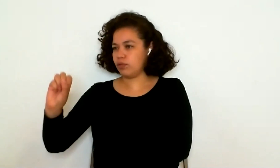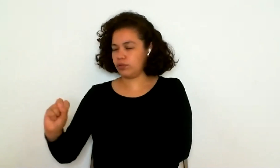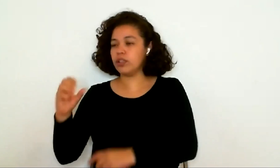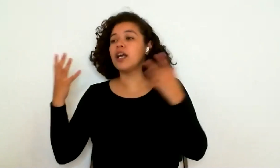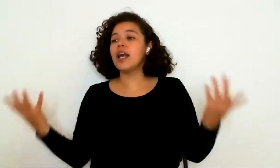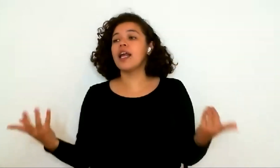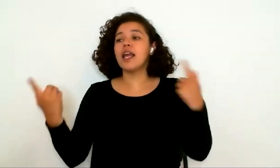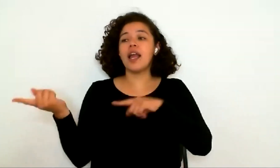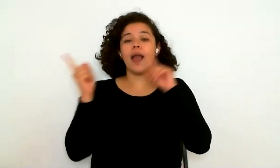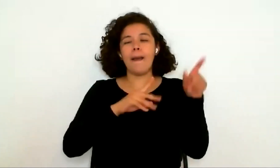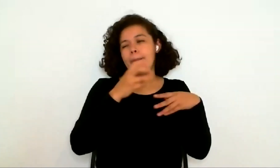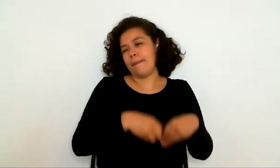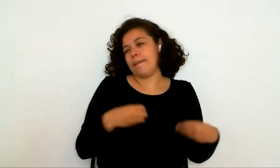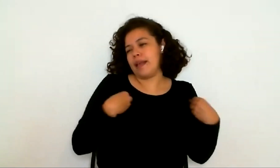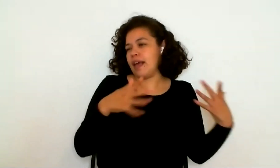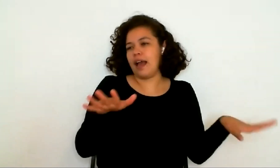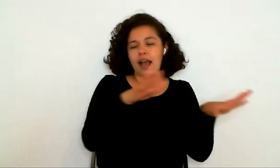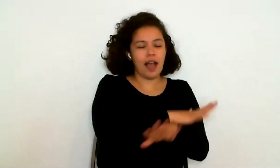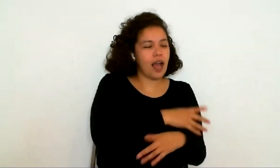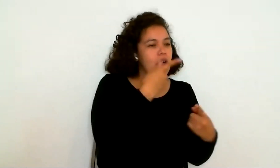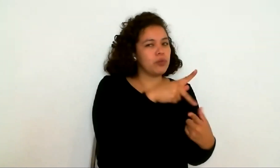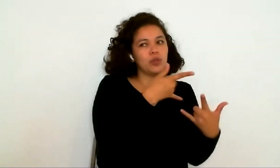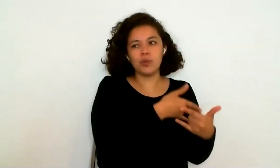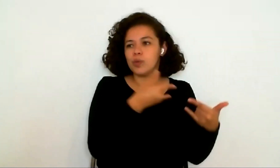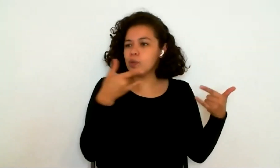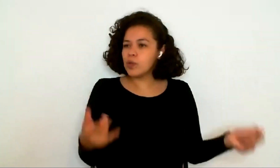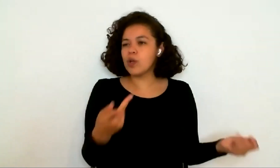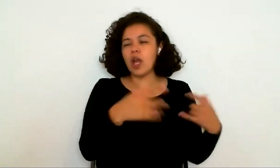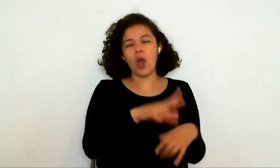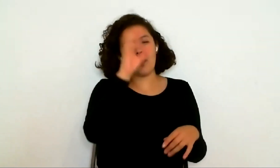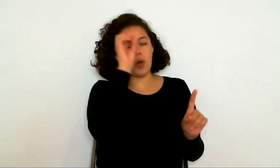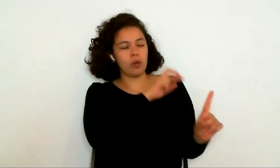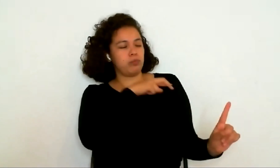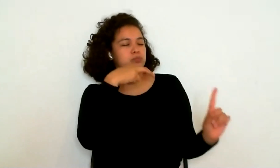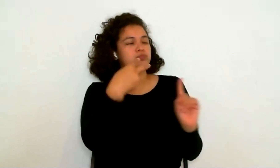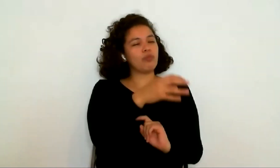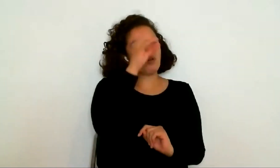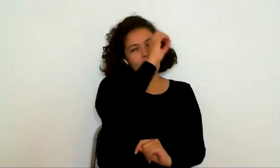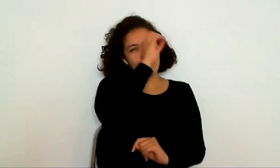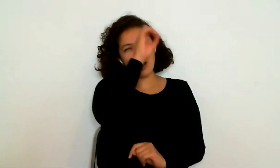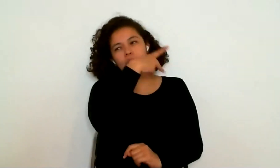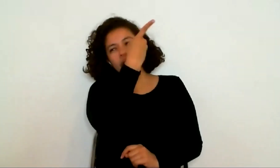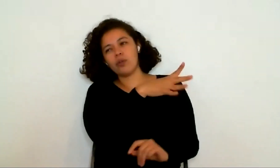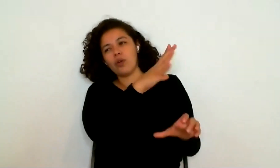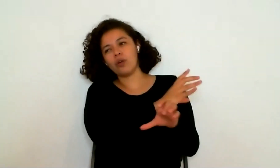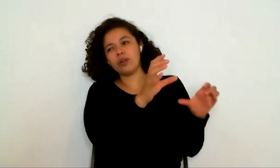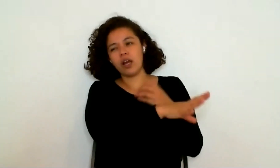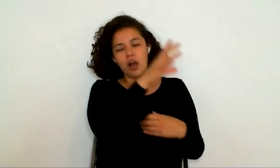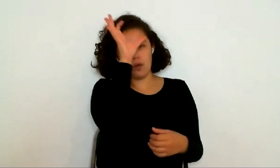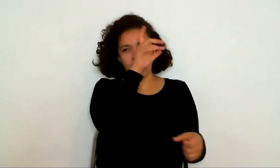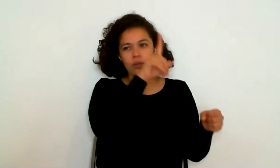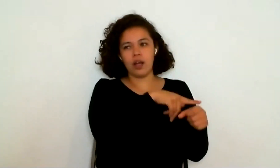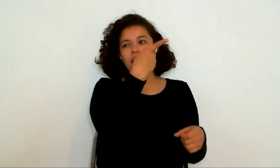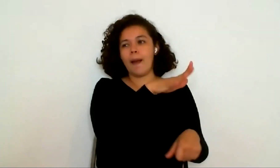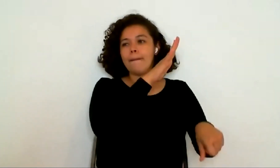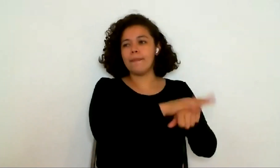las historias de vida de las personas o de la subjetividad o de los aspectos culturales, ¿no? Pues entonces vamos